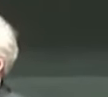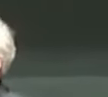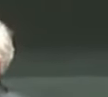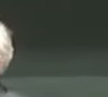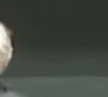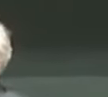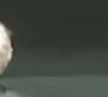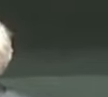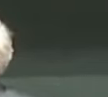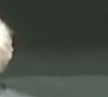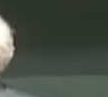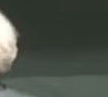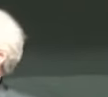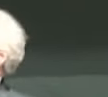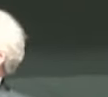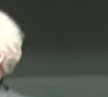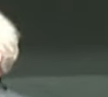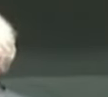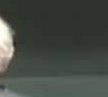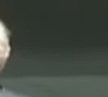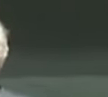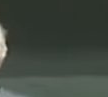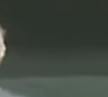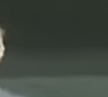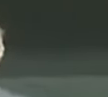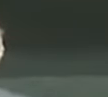años, ¿cómo callar?